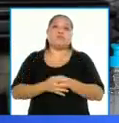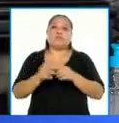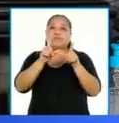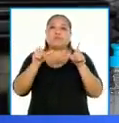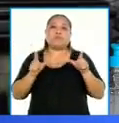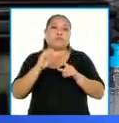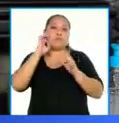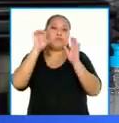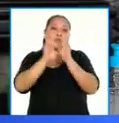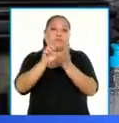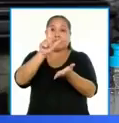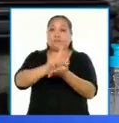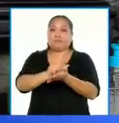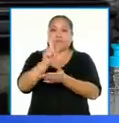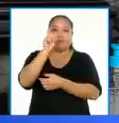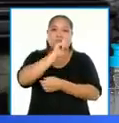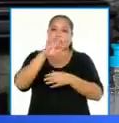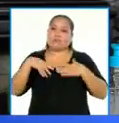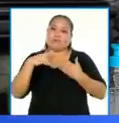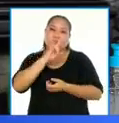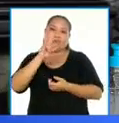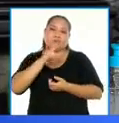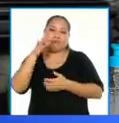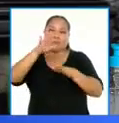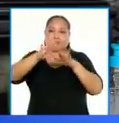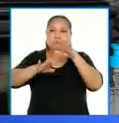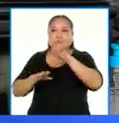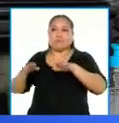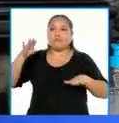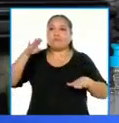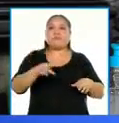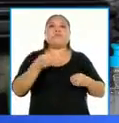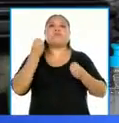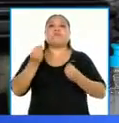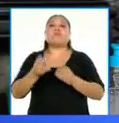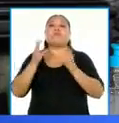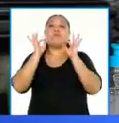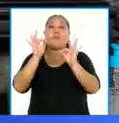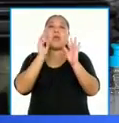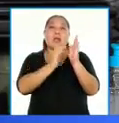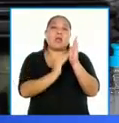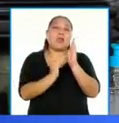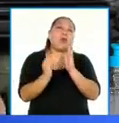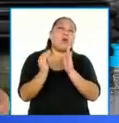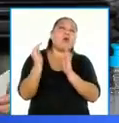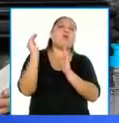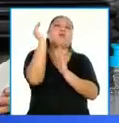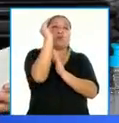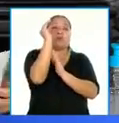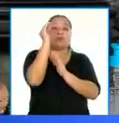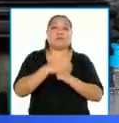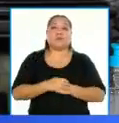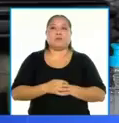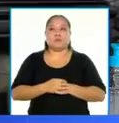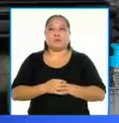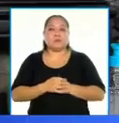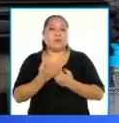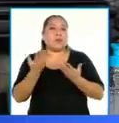como Lima, no vamos a poder usar las playas porque seguimos en riesgo extremo. Lo que